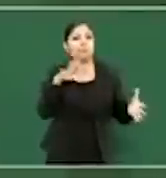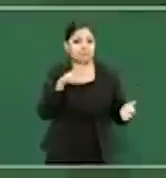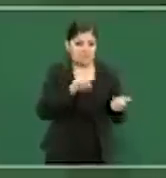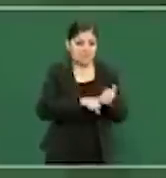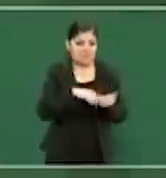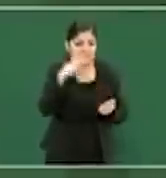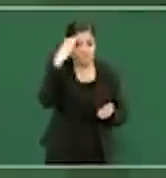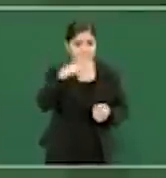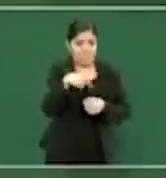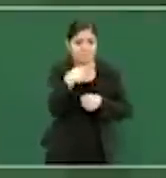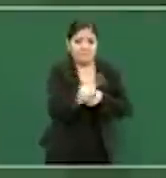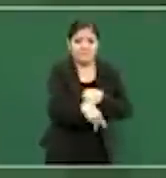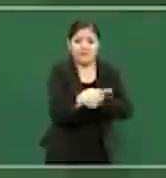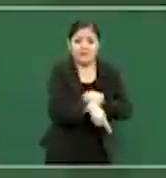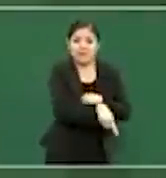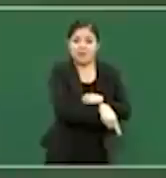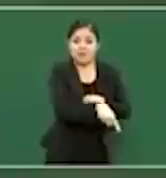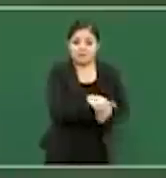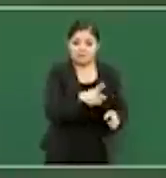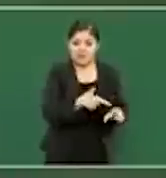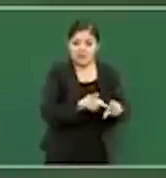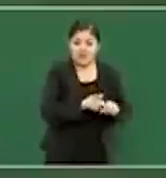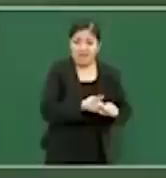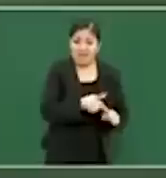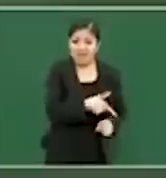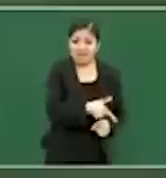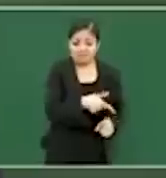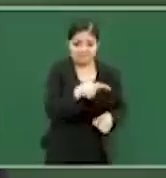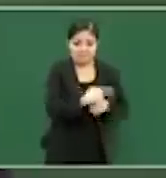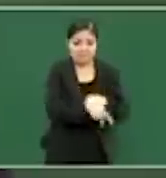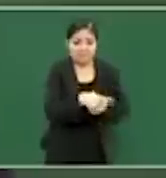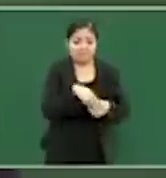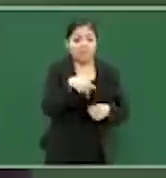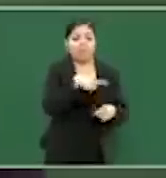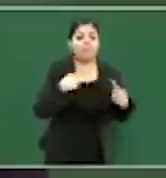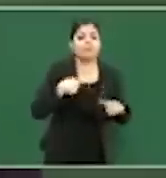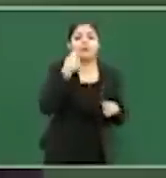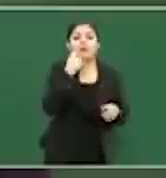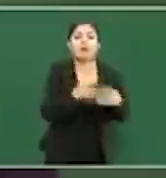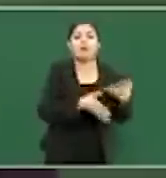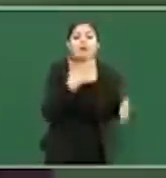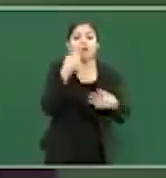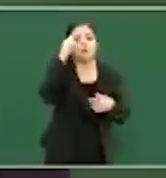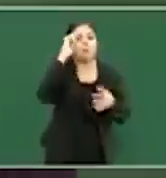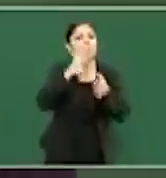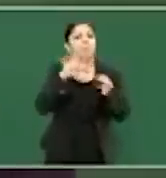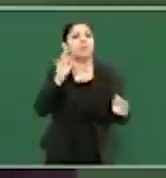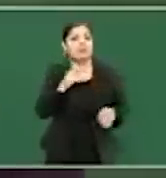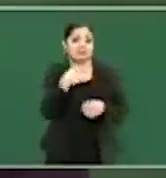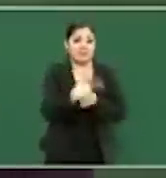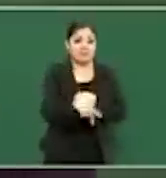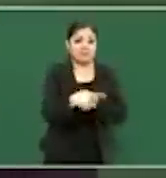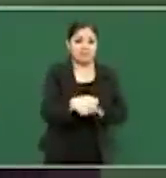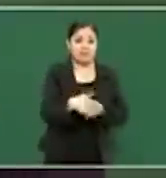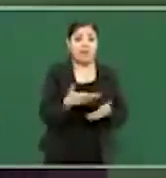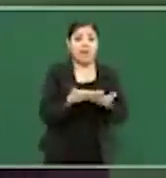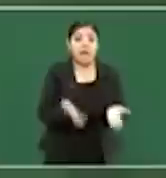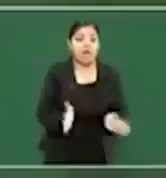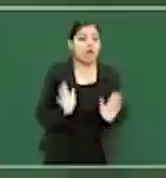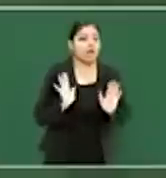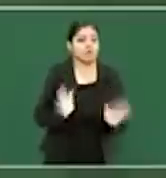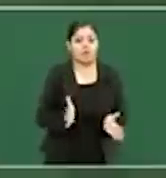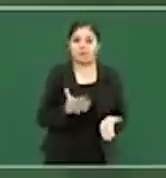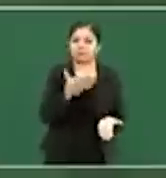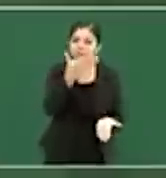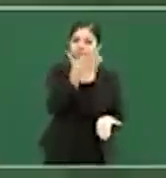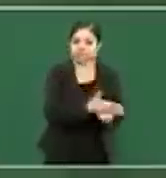peligro tan grande. Entonces, ya eso se terminó.